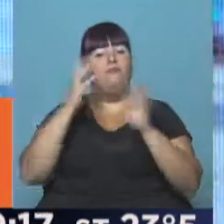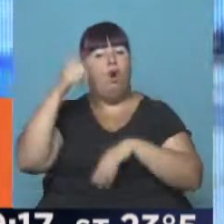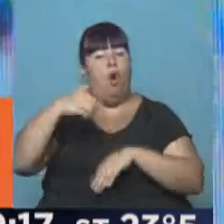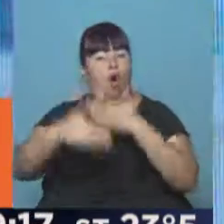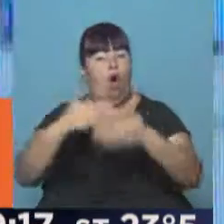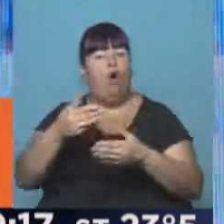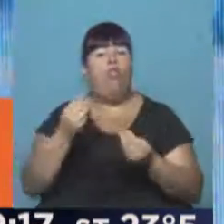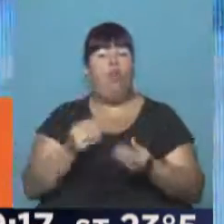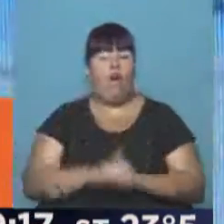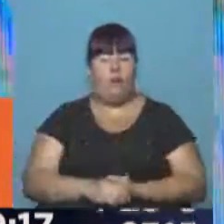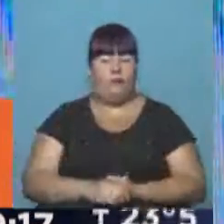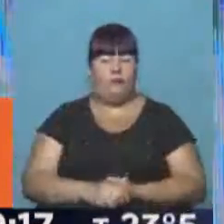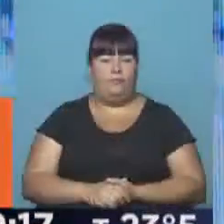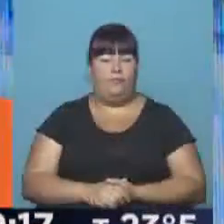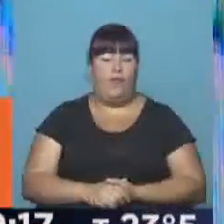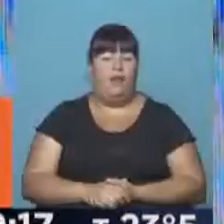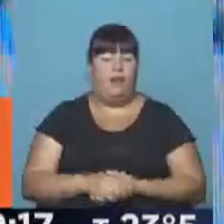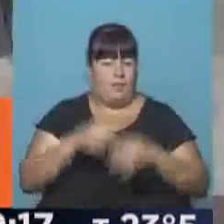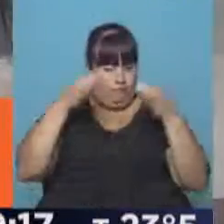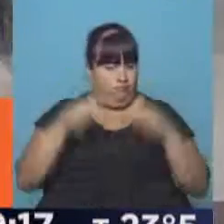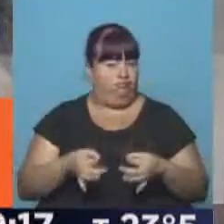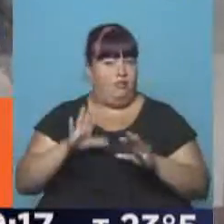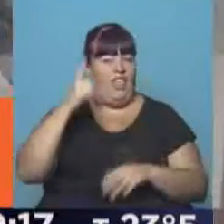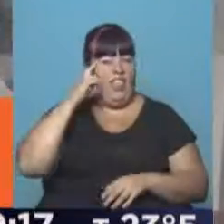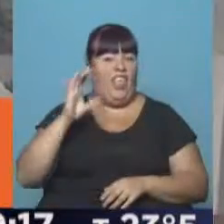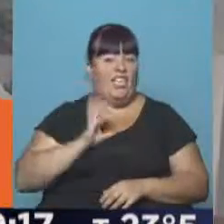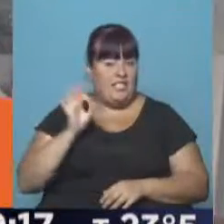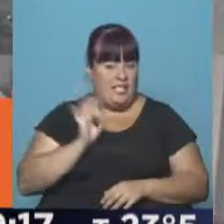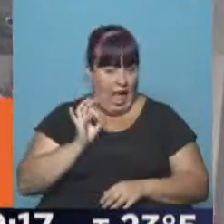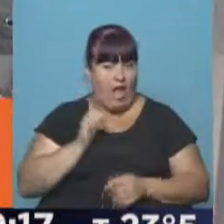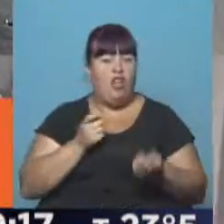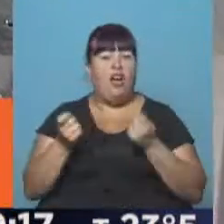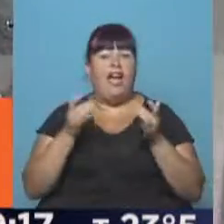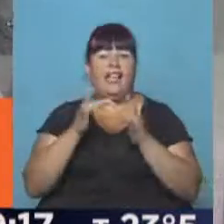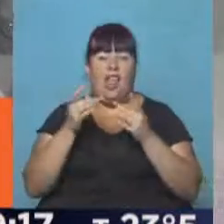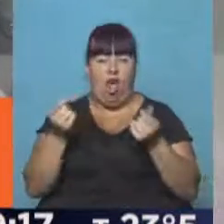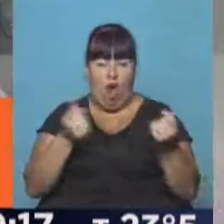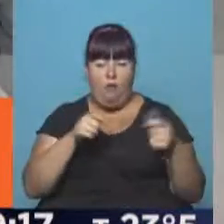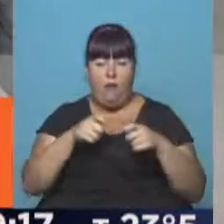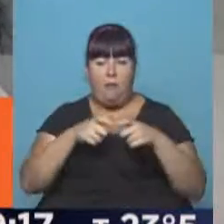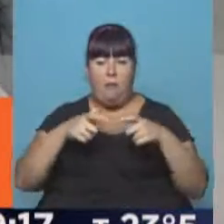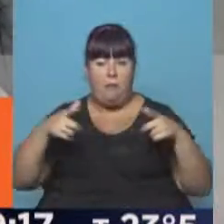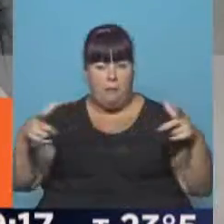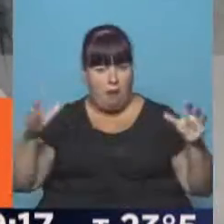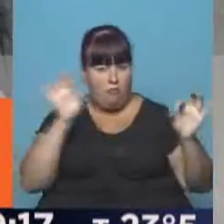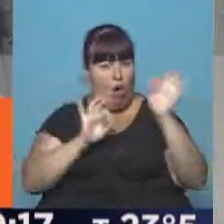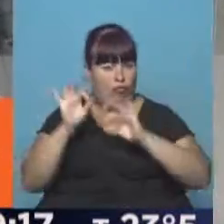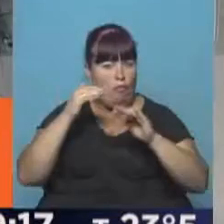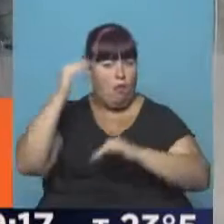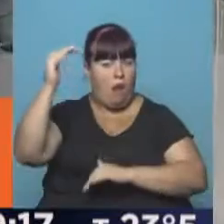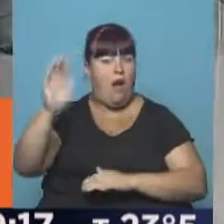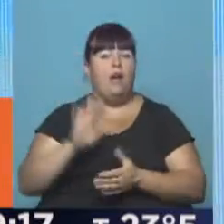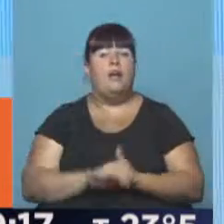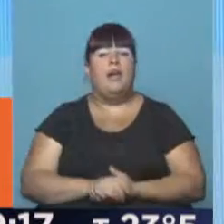viene vemos que se reafirma hace 10 años prácticamente que el comercio electrónico crece a estas tasas